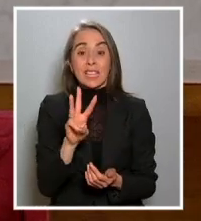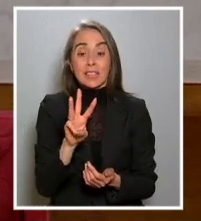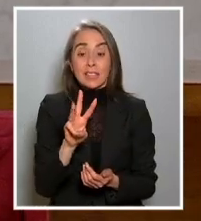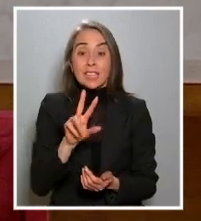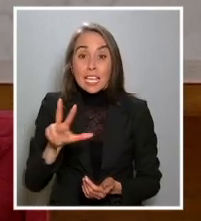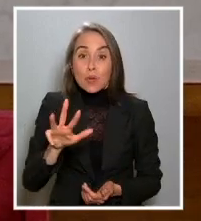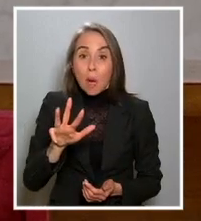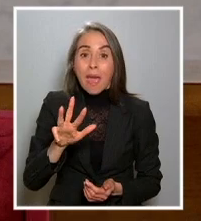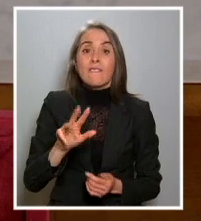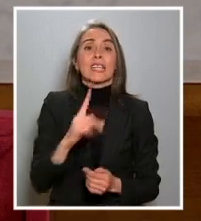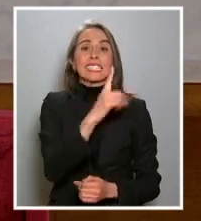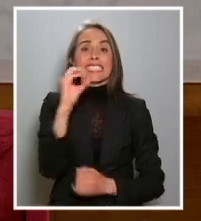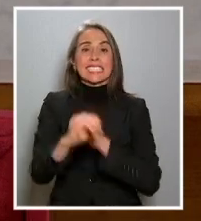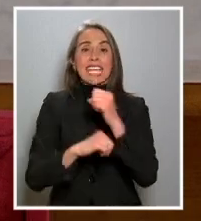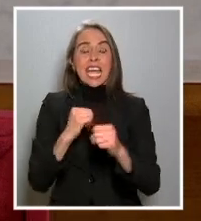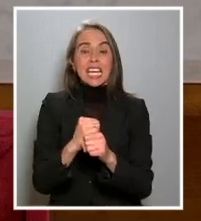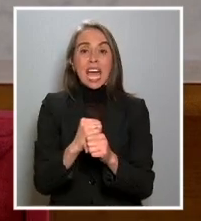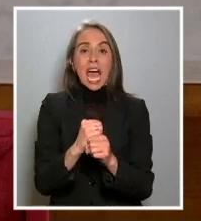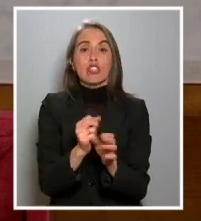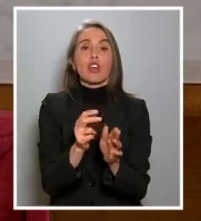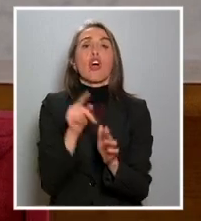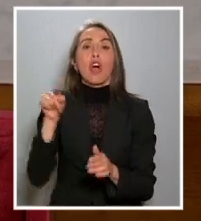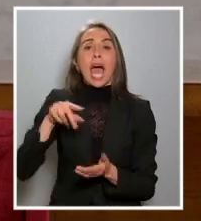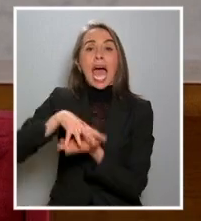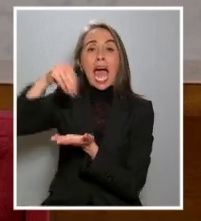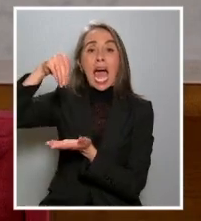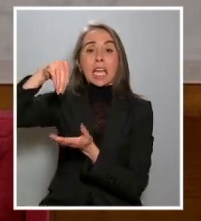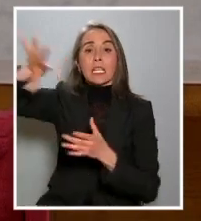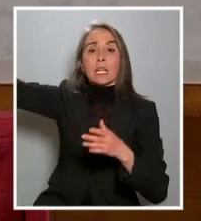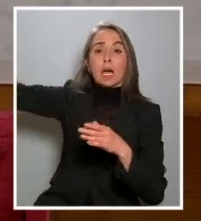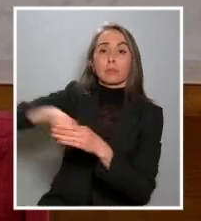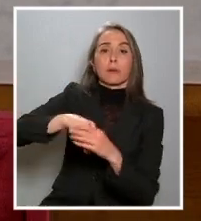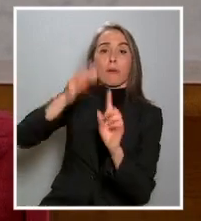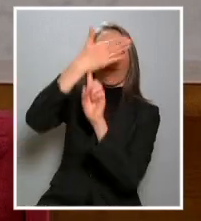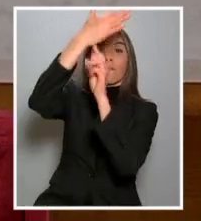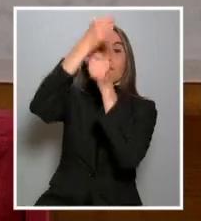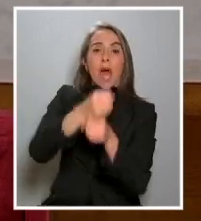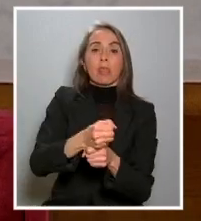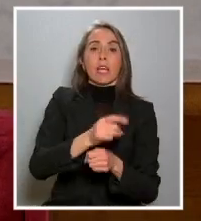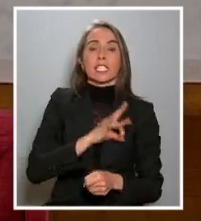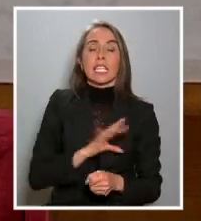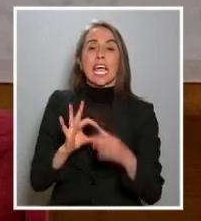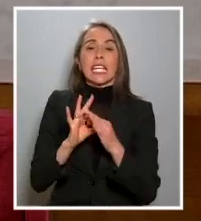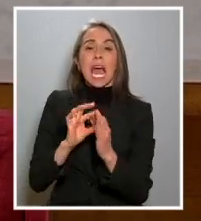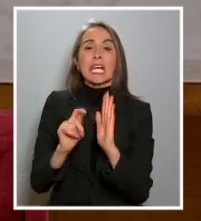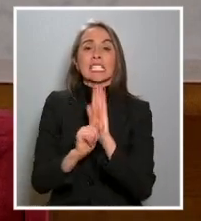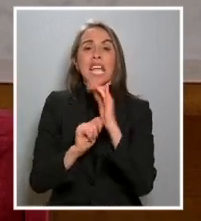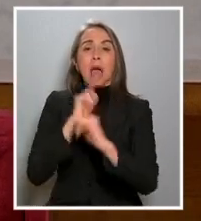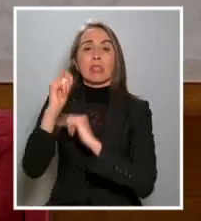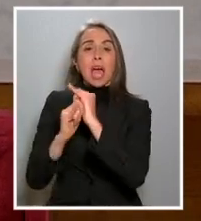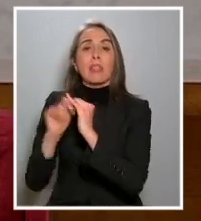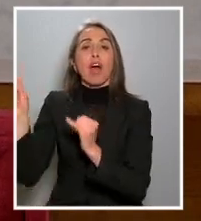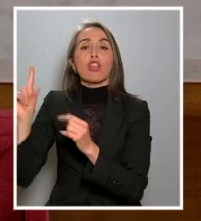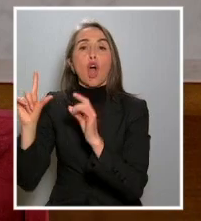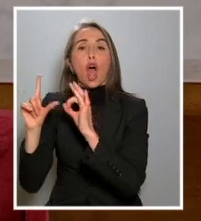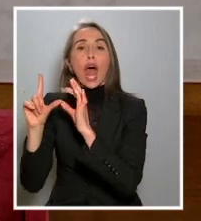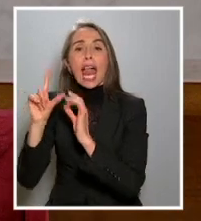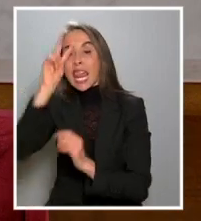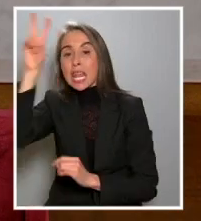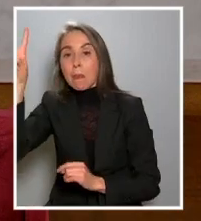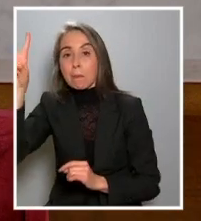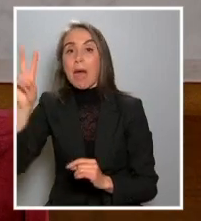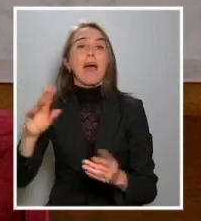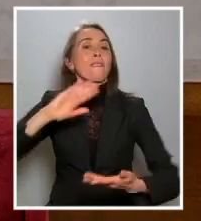a celebrar el centenario de su incorporación definitiva a la República de Chile gracias al Tratado de Lima. Y para que esa conmemoración se realice